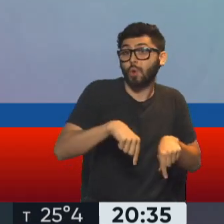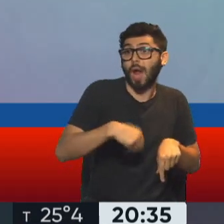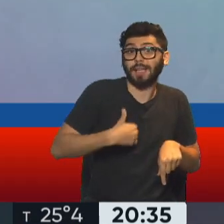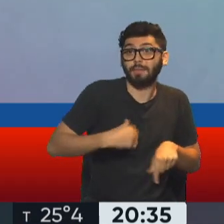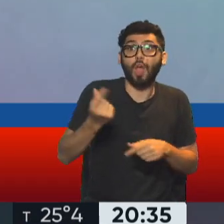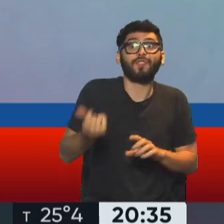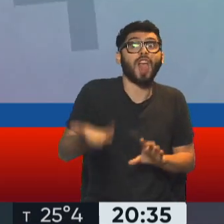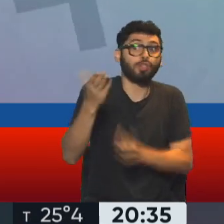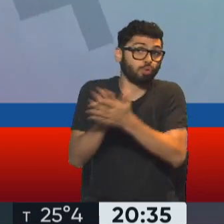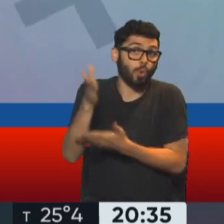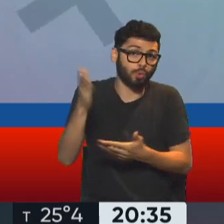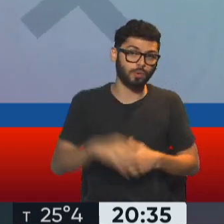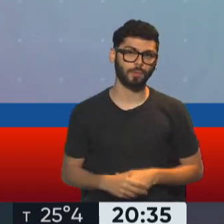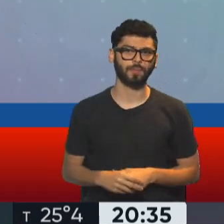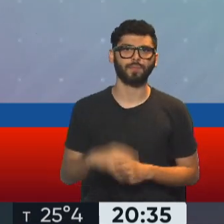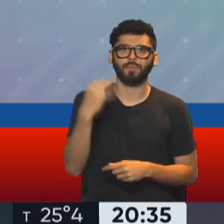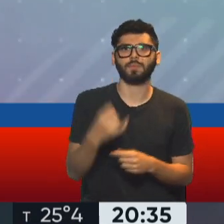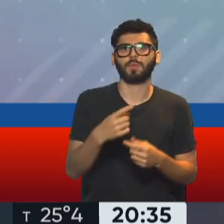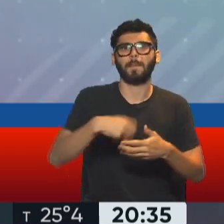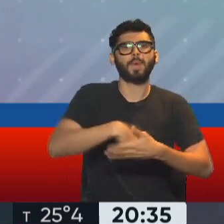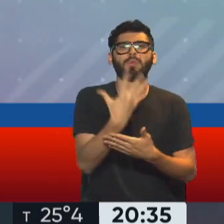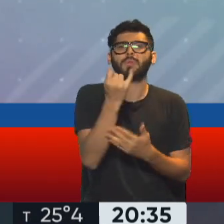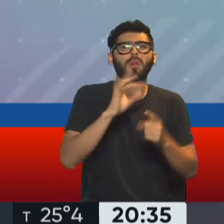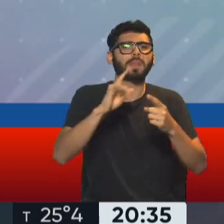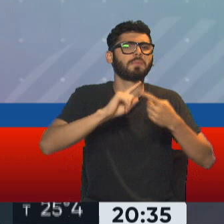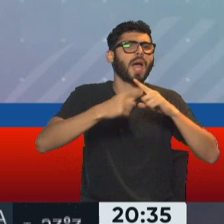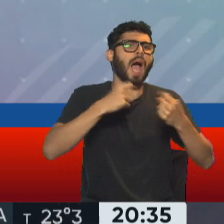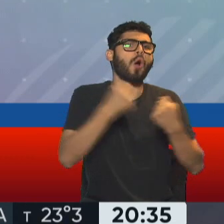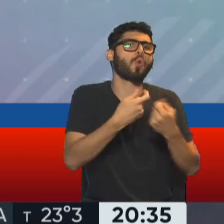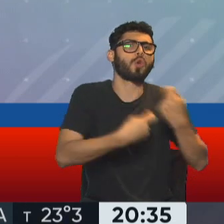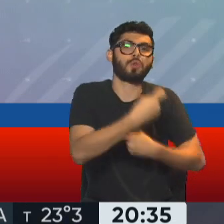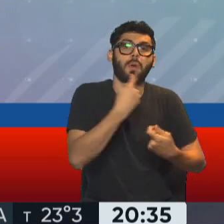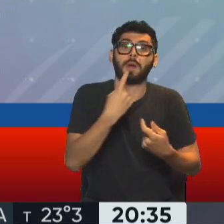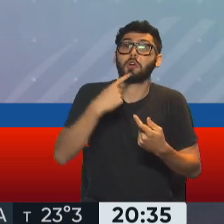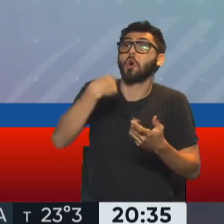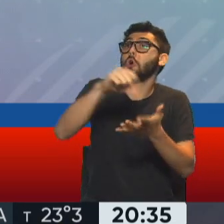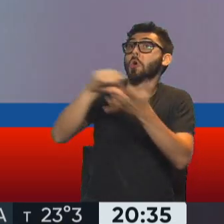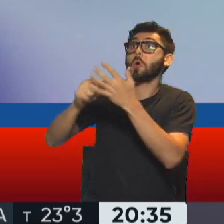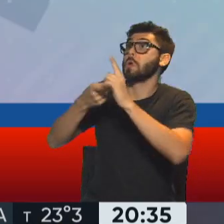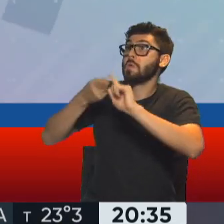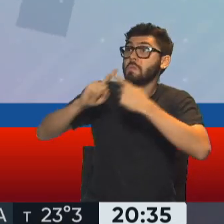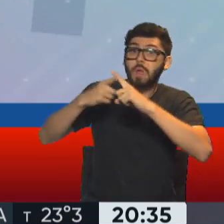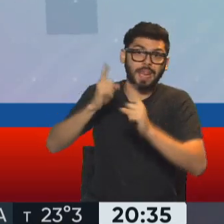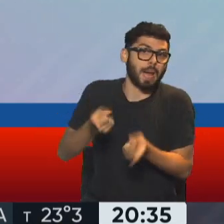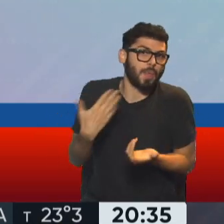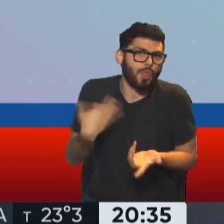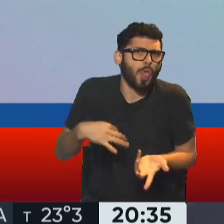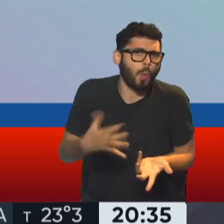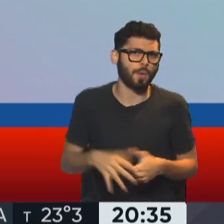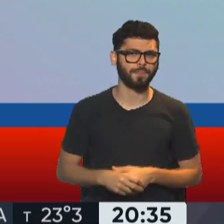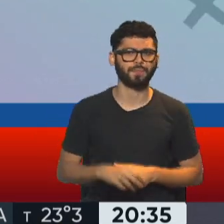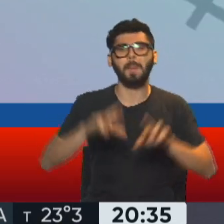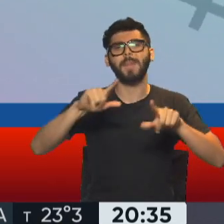Transformar al Mercosur en un simple tratado de libre comercio para que Argentina pueda firmar un tratado de libre comercio con todo el mundo. Un plan de obras